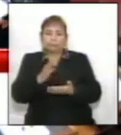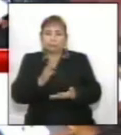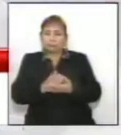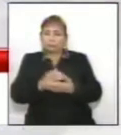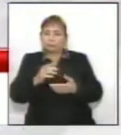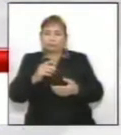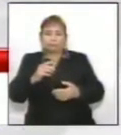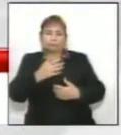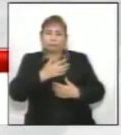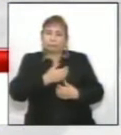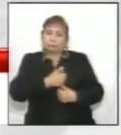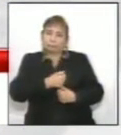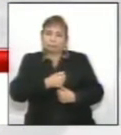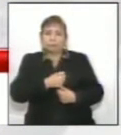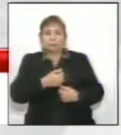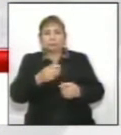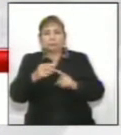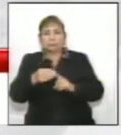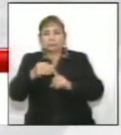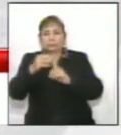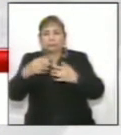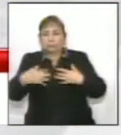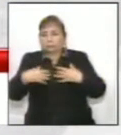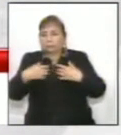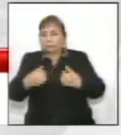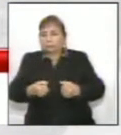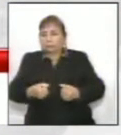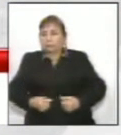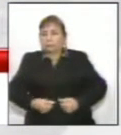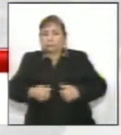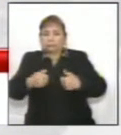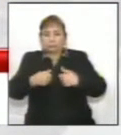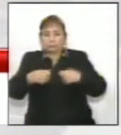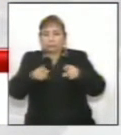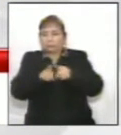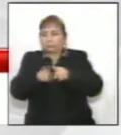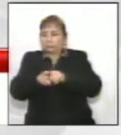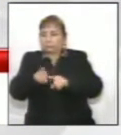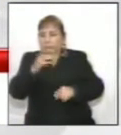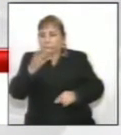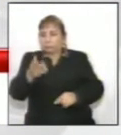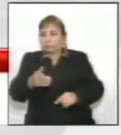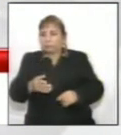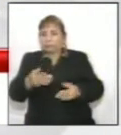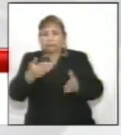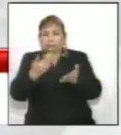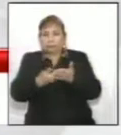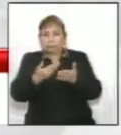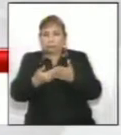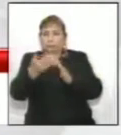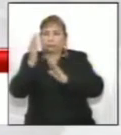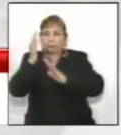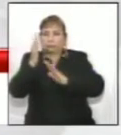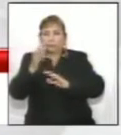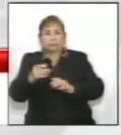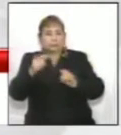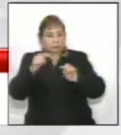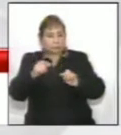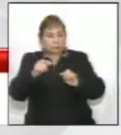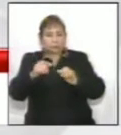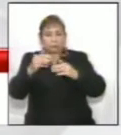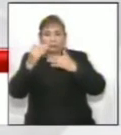vivimos, es importante priorizar la vida y la salud, tal cual usted, señor Premier, ha planteado en su discurso. Pero estas